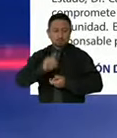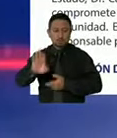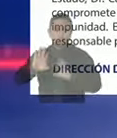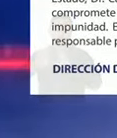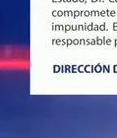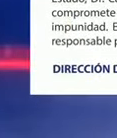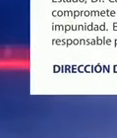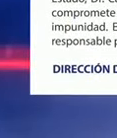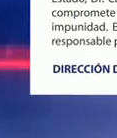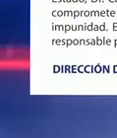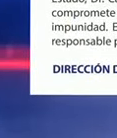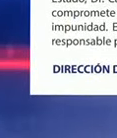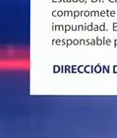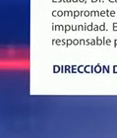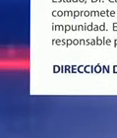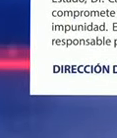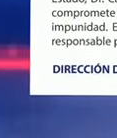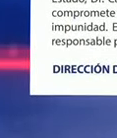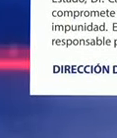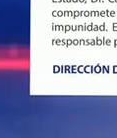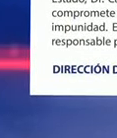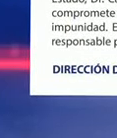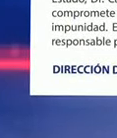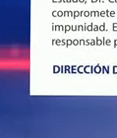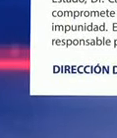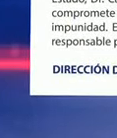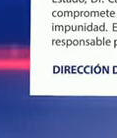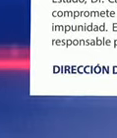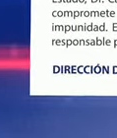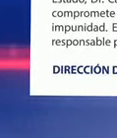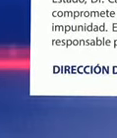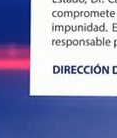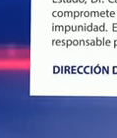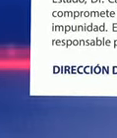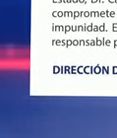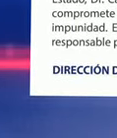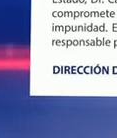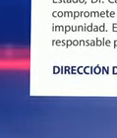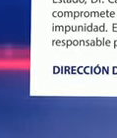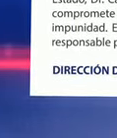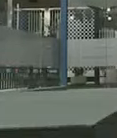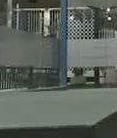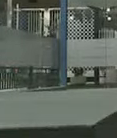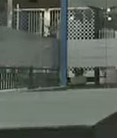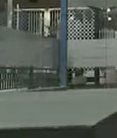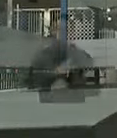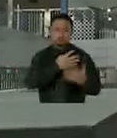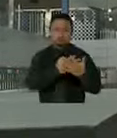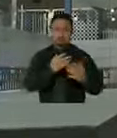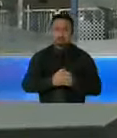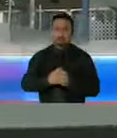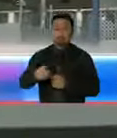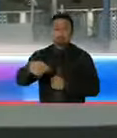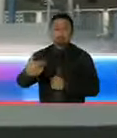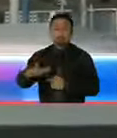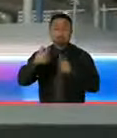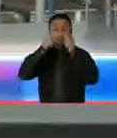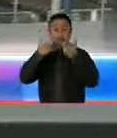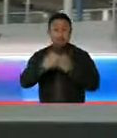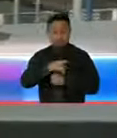familia y se compromete a aplicar todo el rigor de la ley para que este acto no quede en la impunidad. En las próximas horas, la